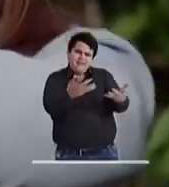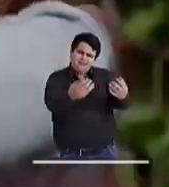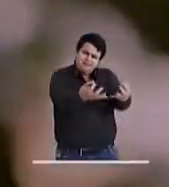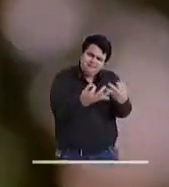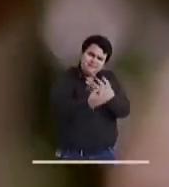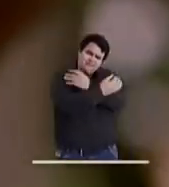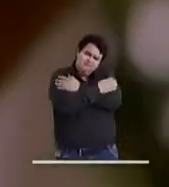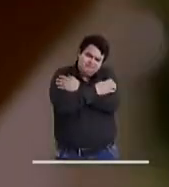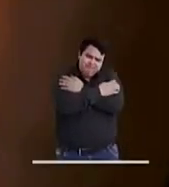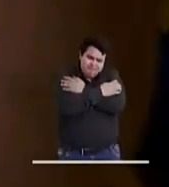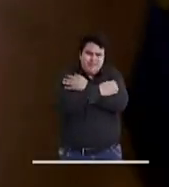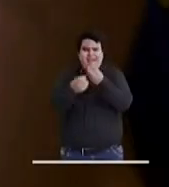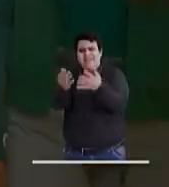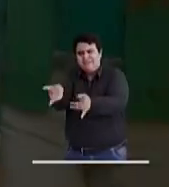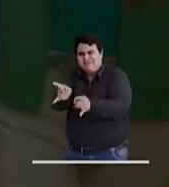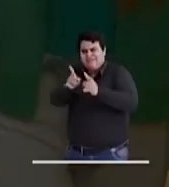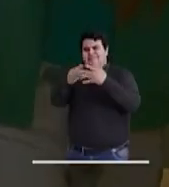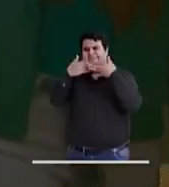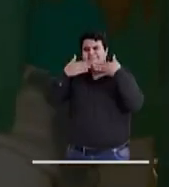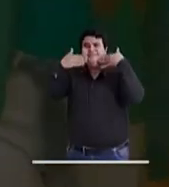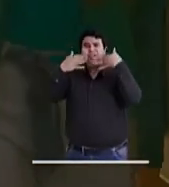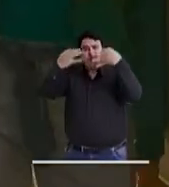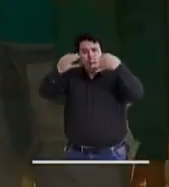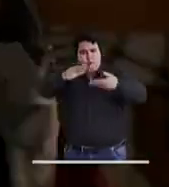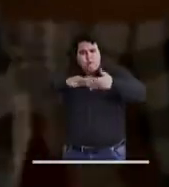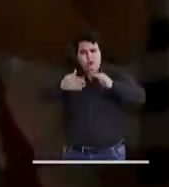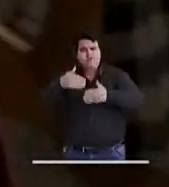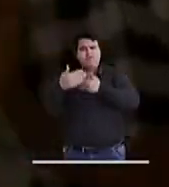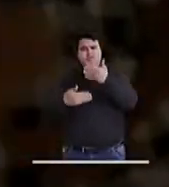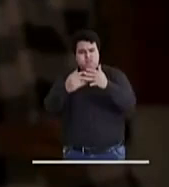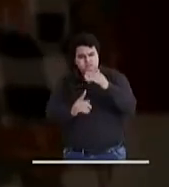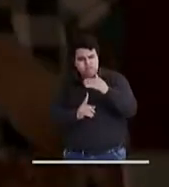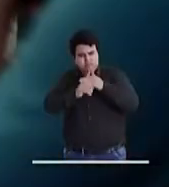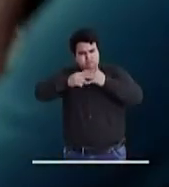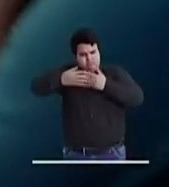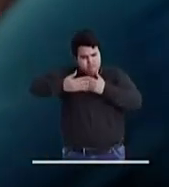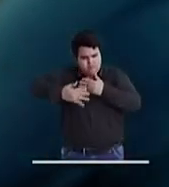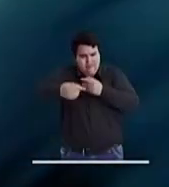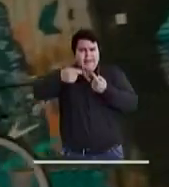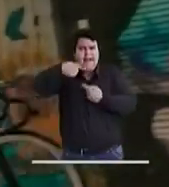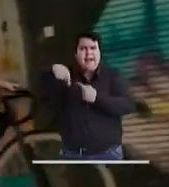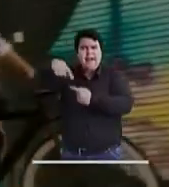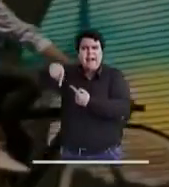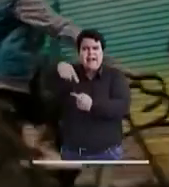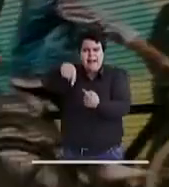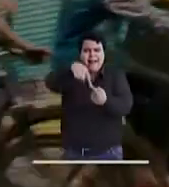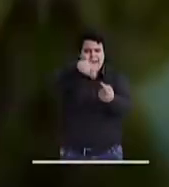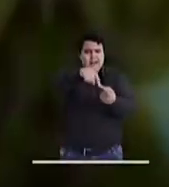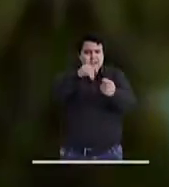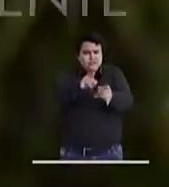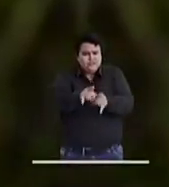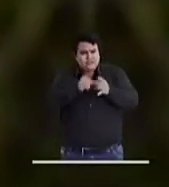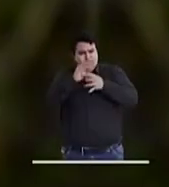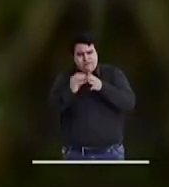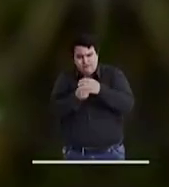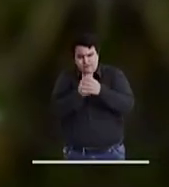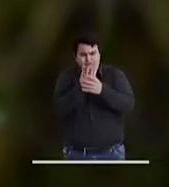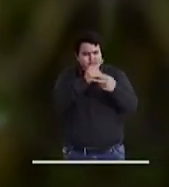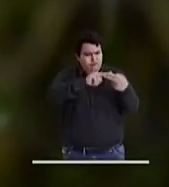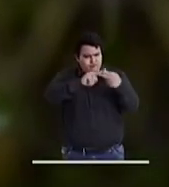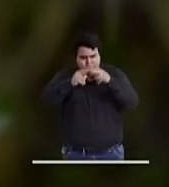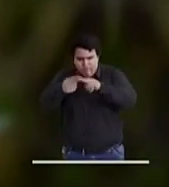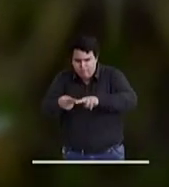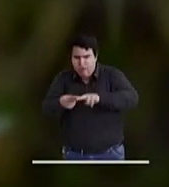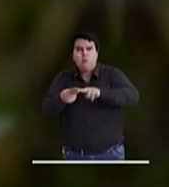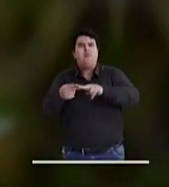poder pues generar toda su parte de apropiación. A nivel internacional lo llevamos también a la feria ITB de